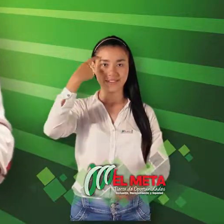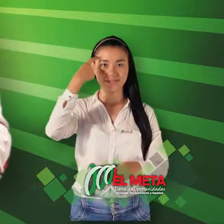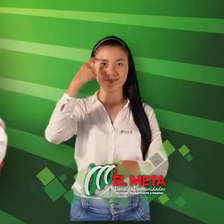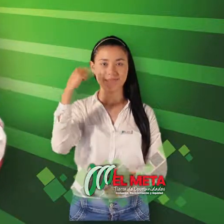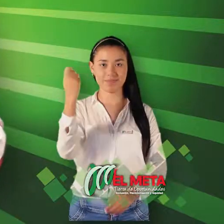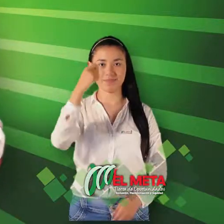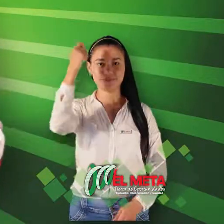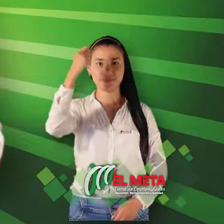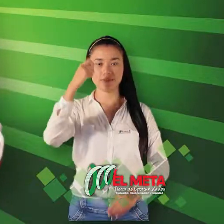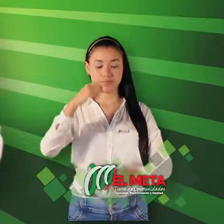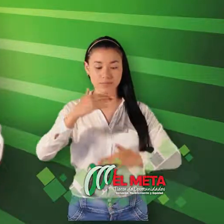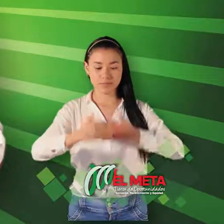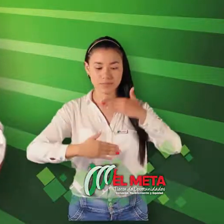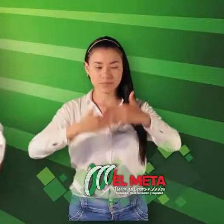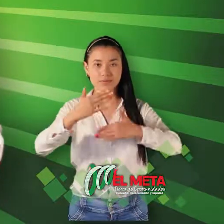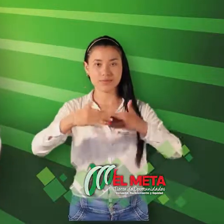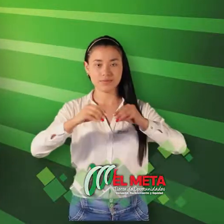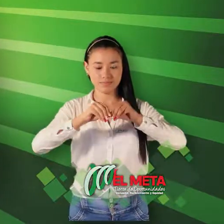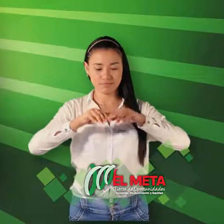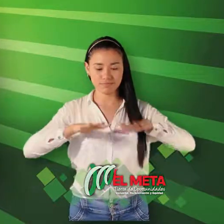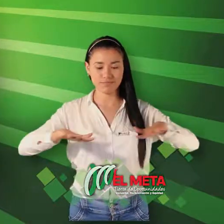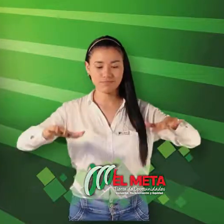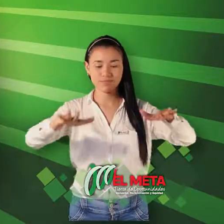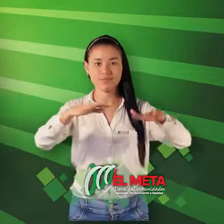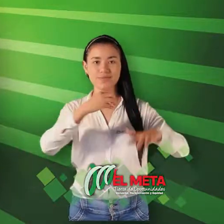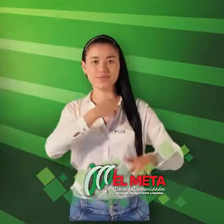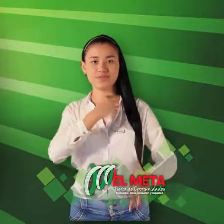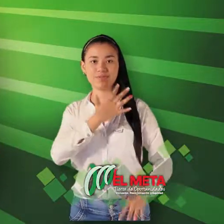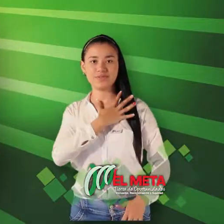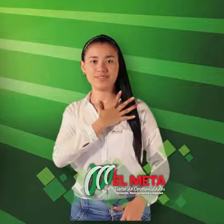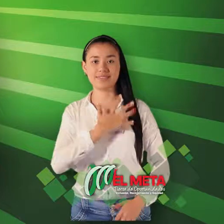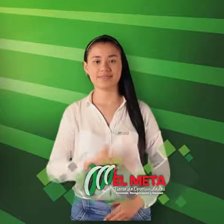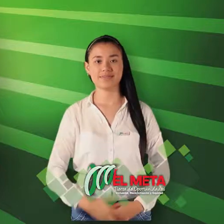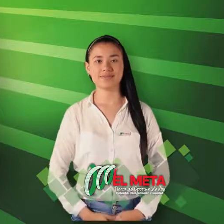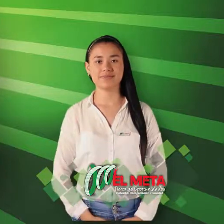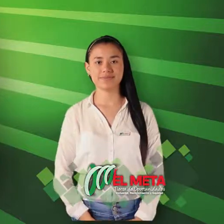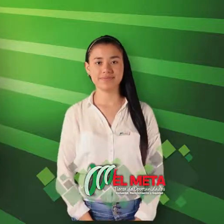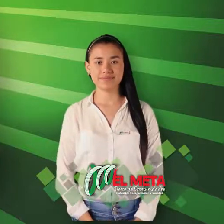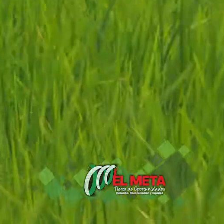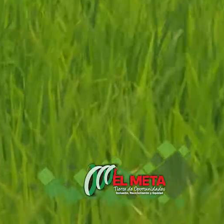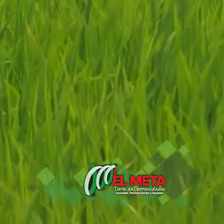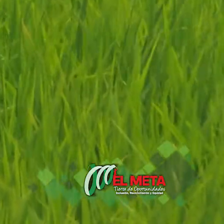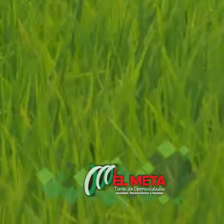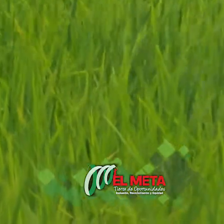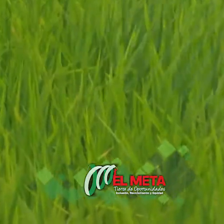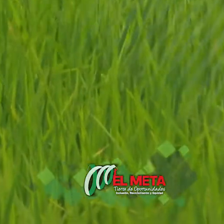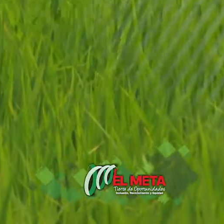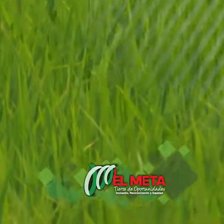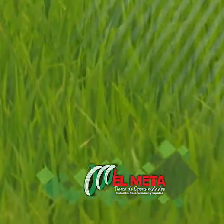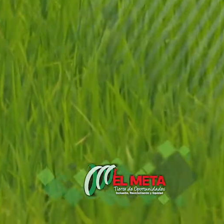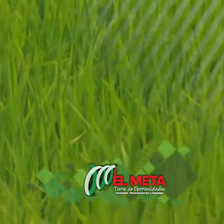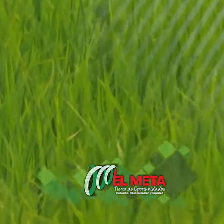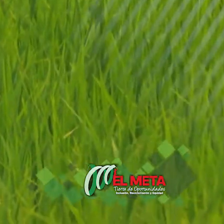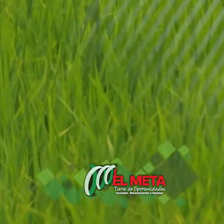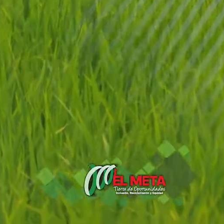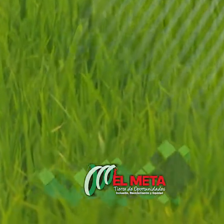Soy Marcela Maya, gobernadora del Meta, y esta es la ruta a la tierra de oportunidades.